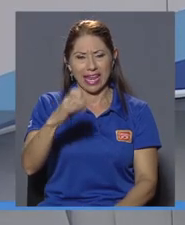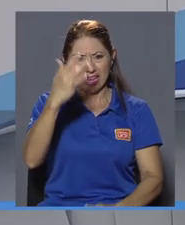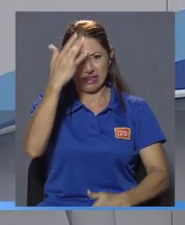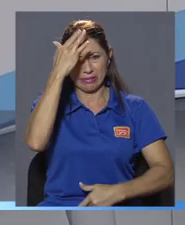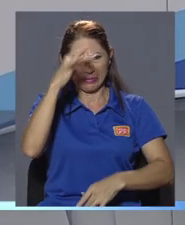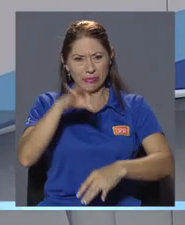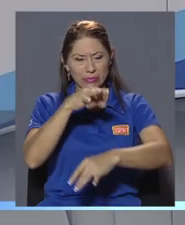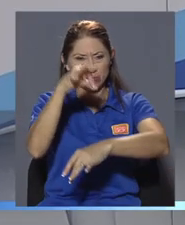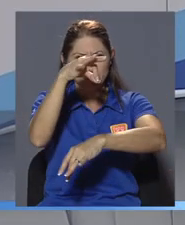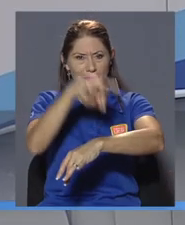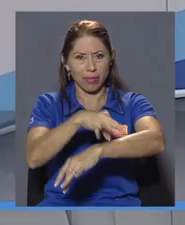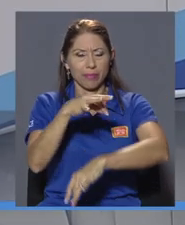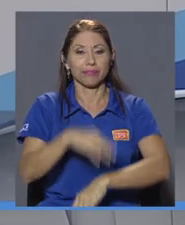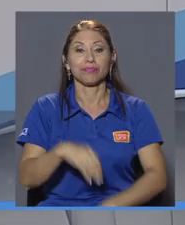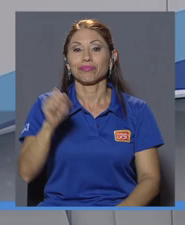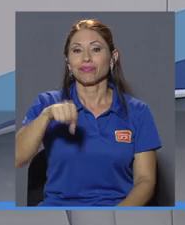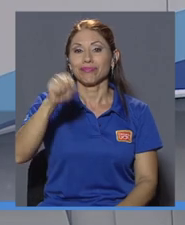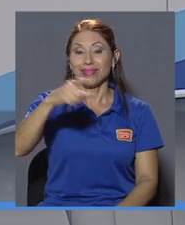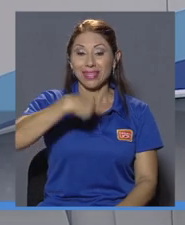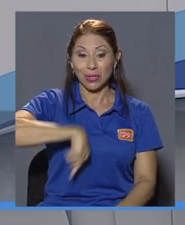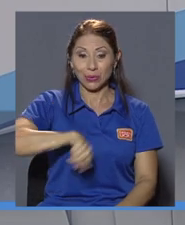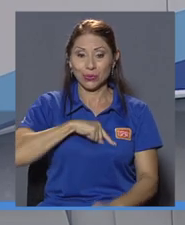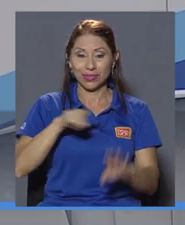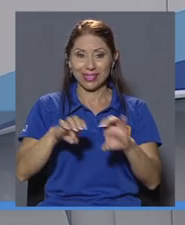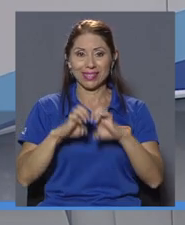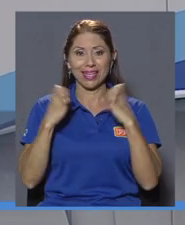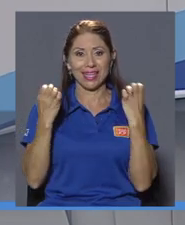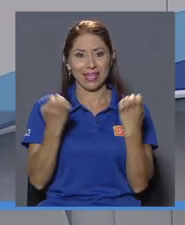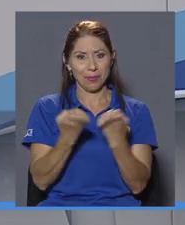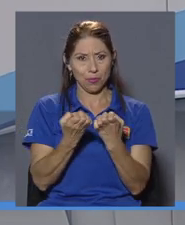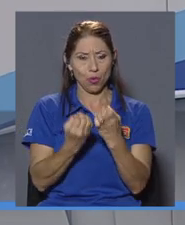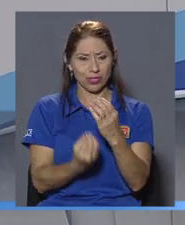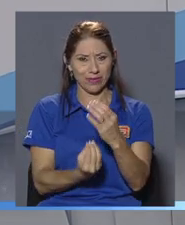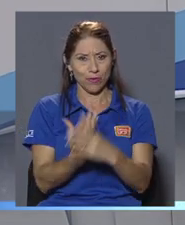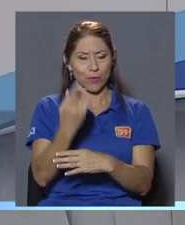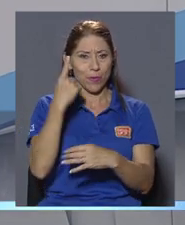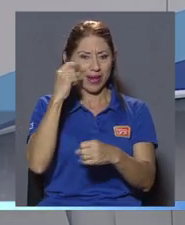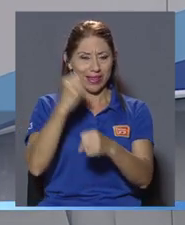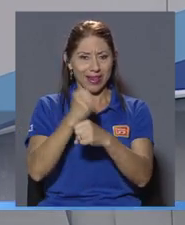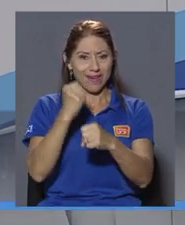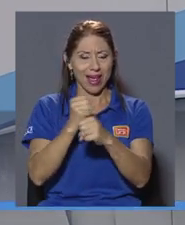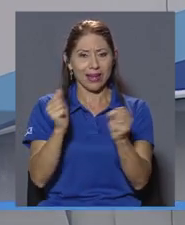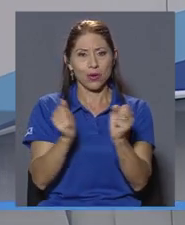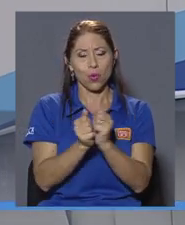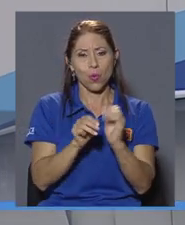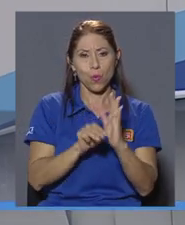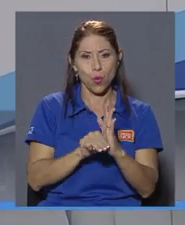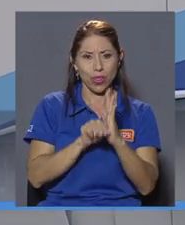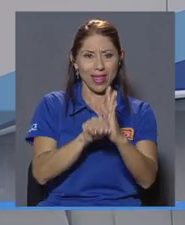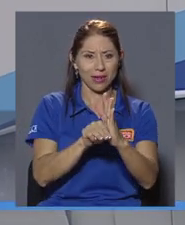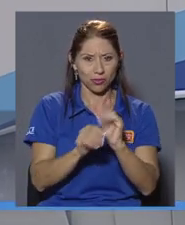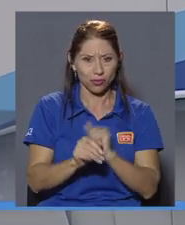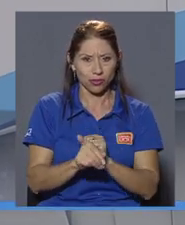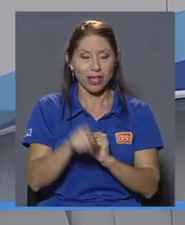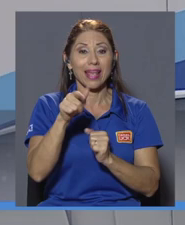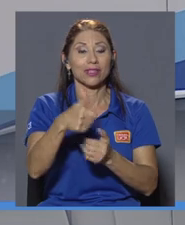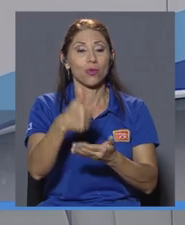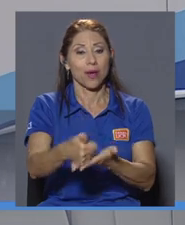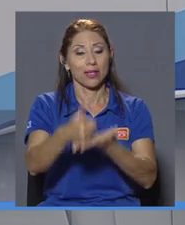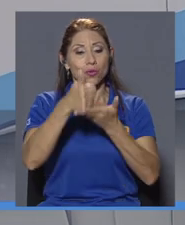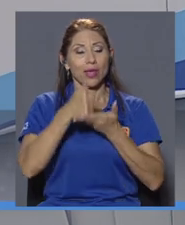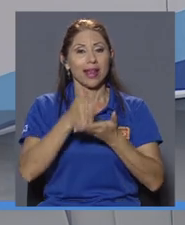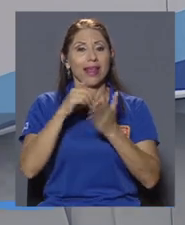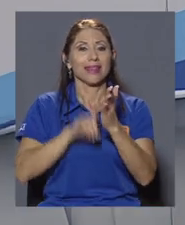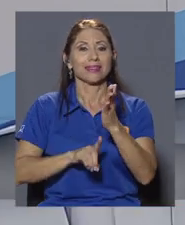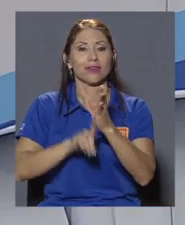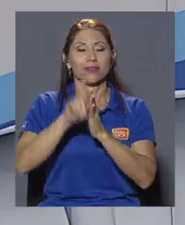nosotros en este caso este equipo se formó para trabajar en modelos que nos van a ayudar a